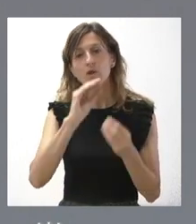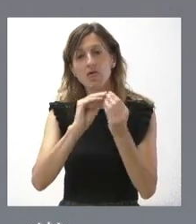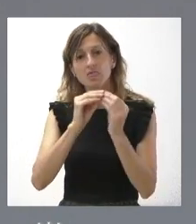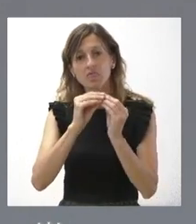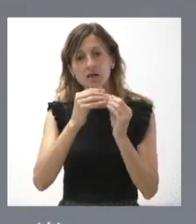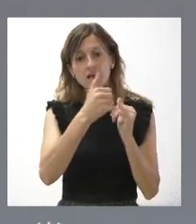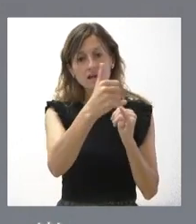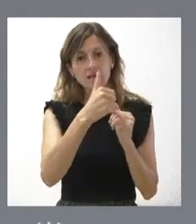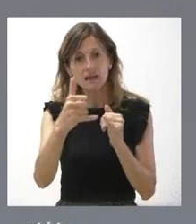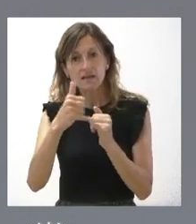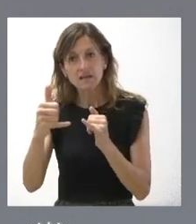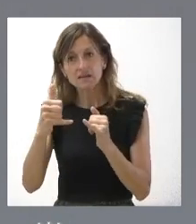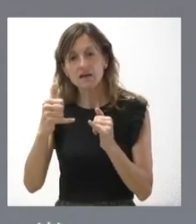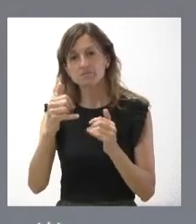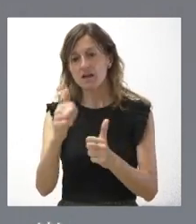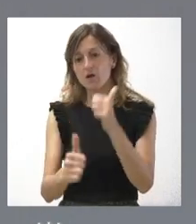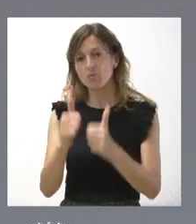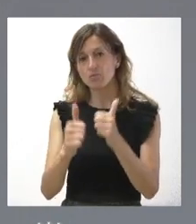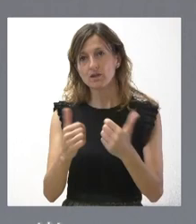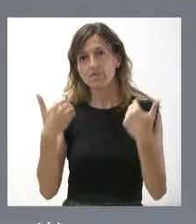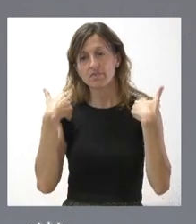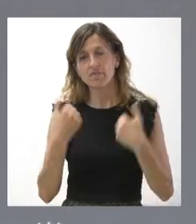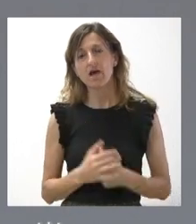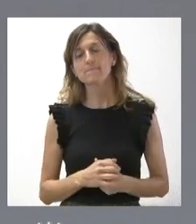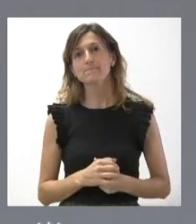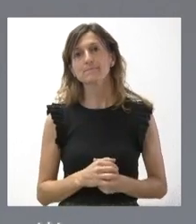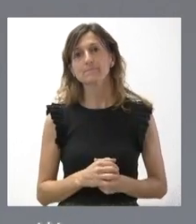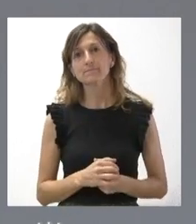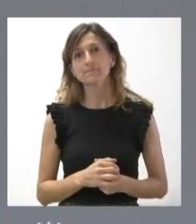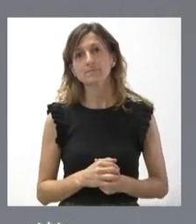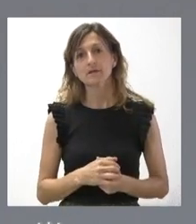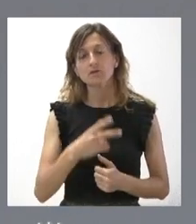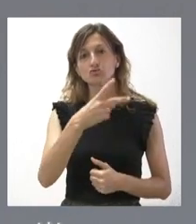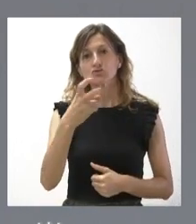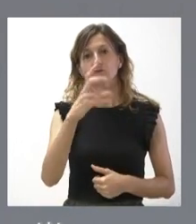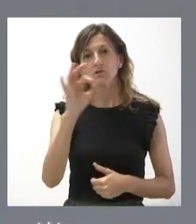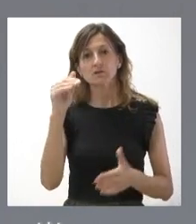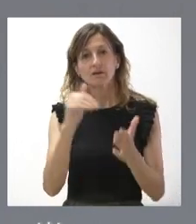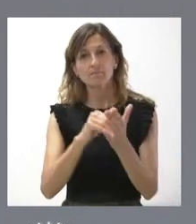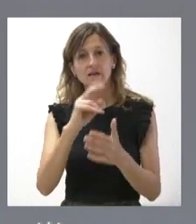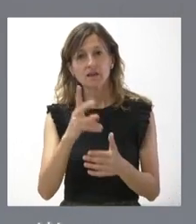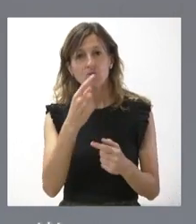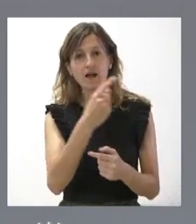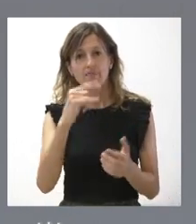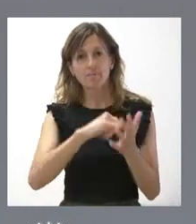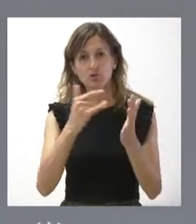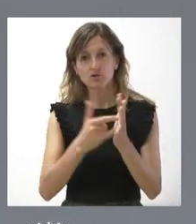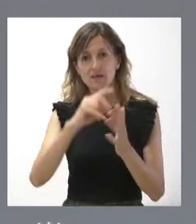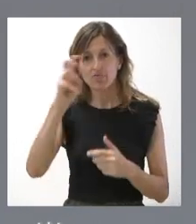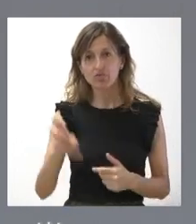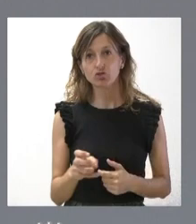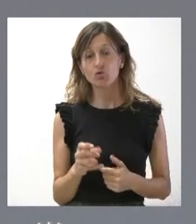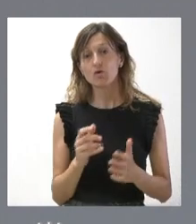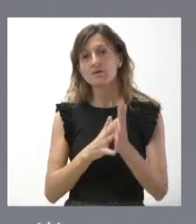unas líneas de concurrencia competitiva que llegan a 250.000 euros por proyecto. Me estoy